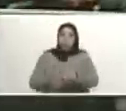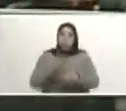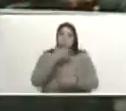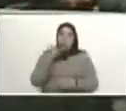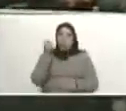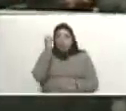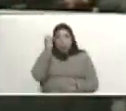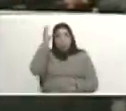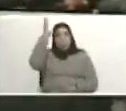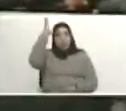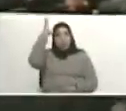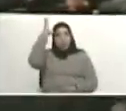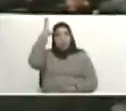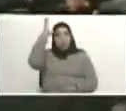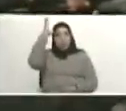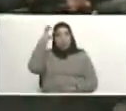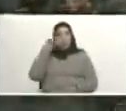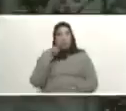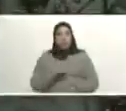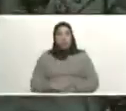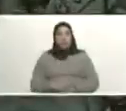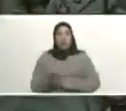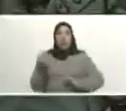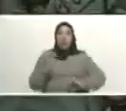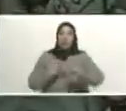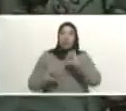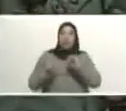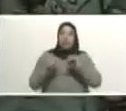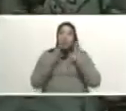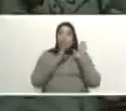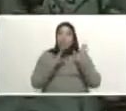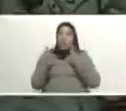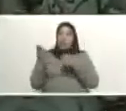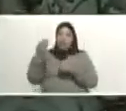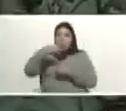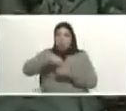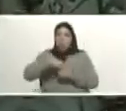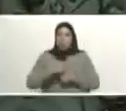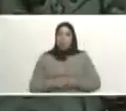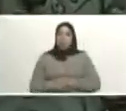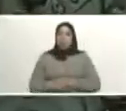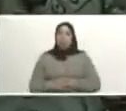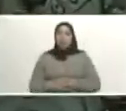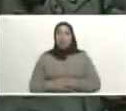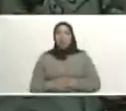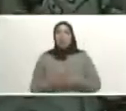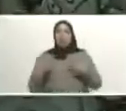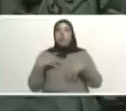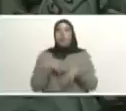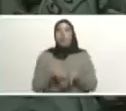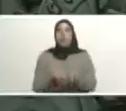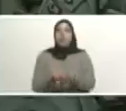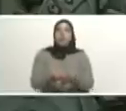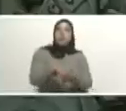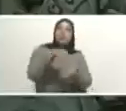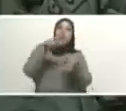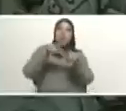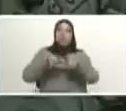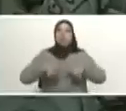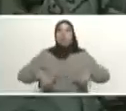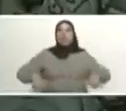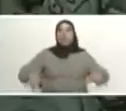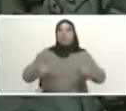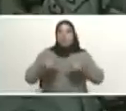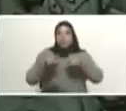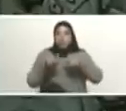capacidad para la defensa del orden interno, de la integridad territorial